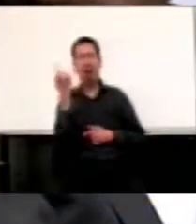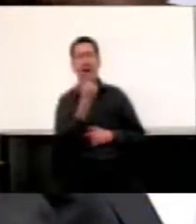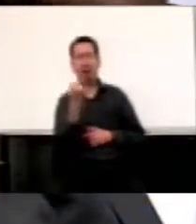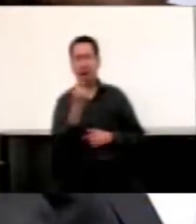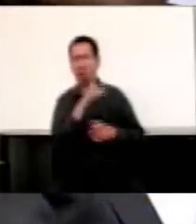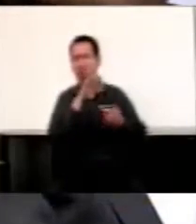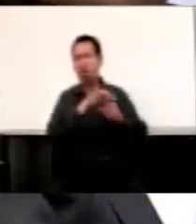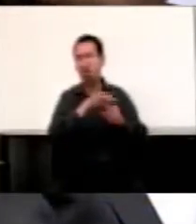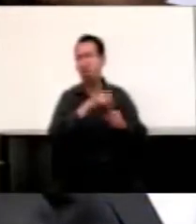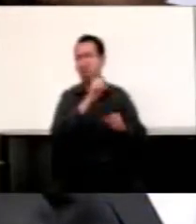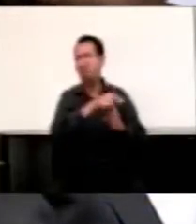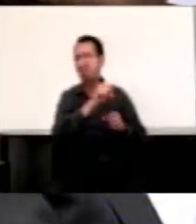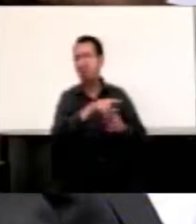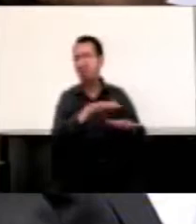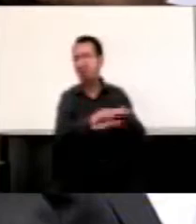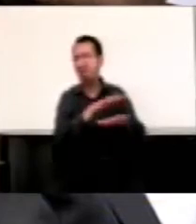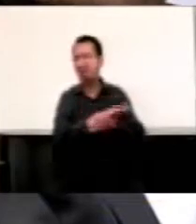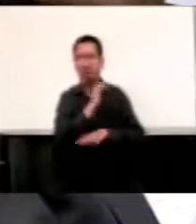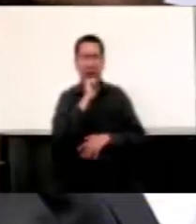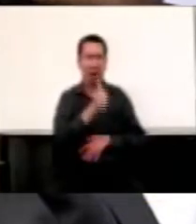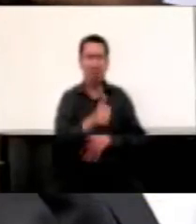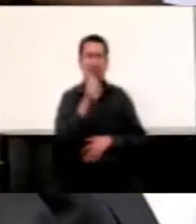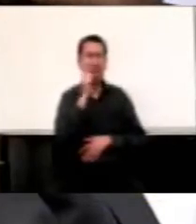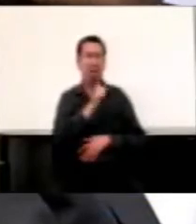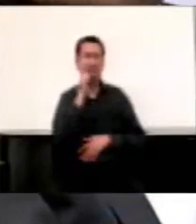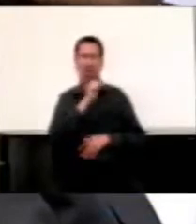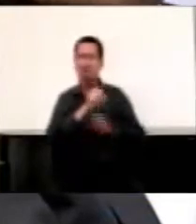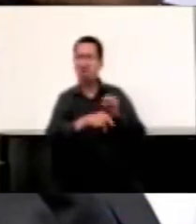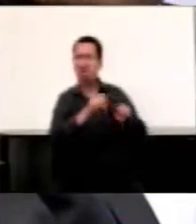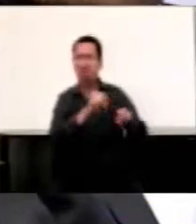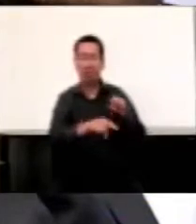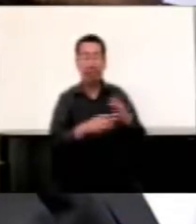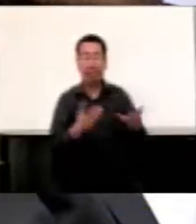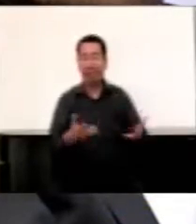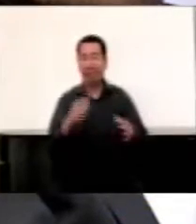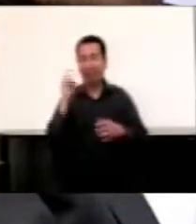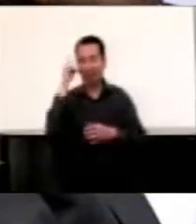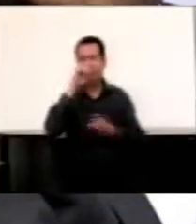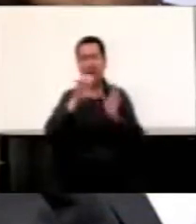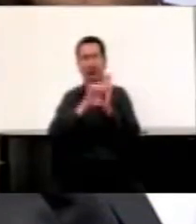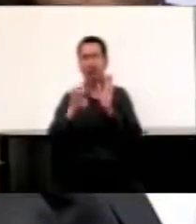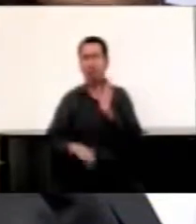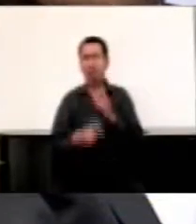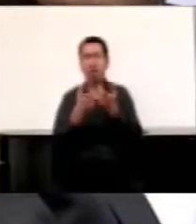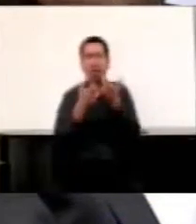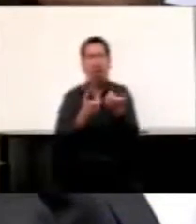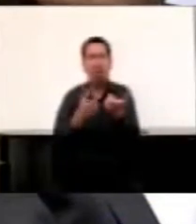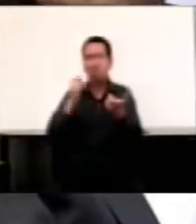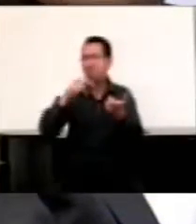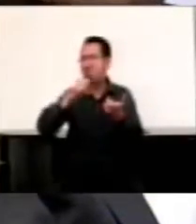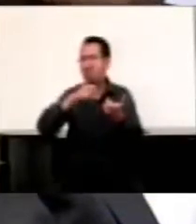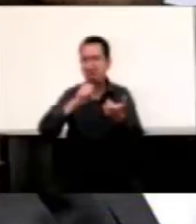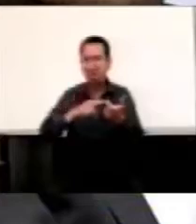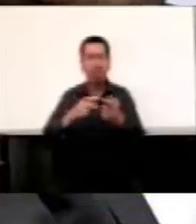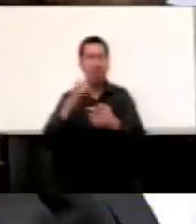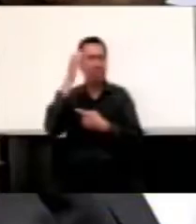particularmente en temas tan, pues, tan delicados y de tanta relevancia nacional como son el tema de la economía y de la seguridad